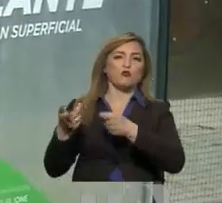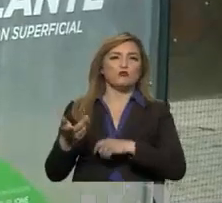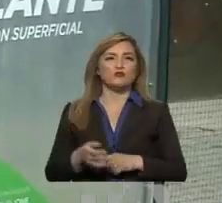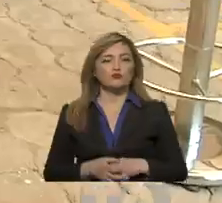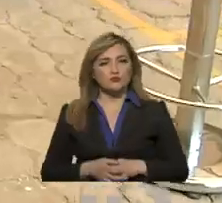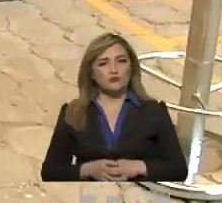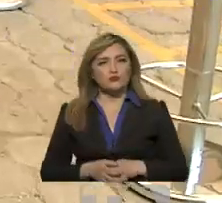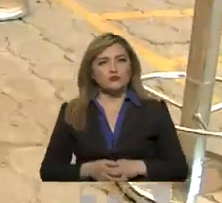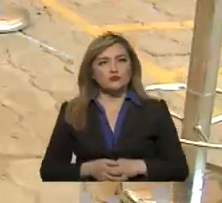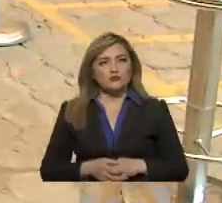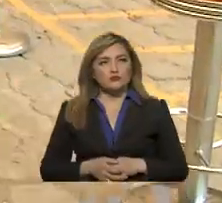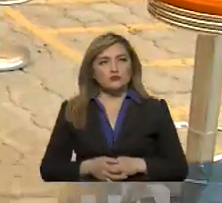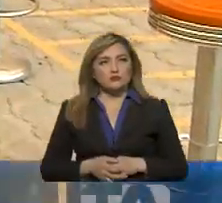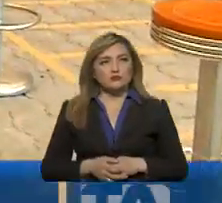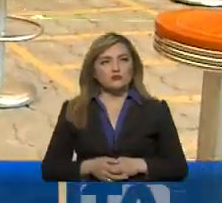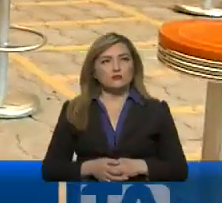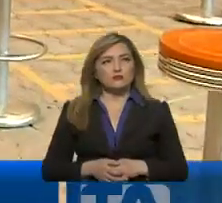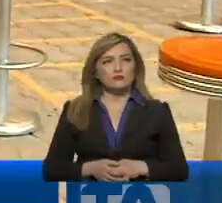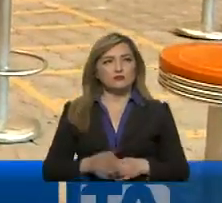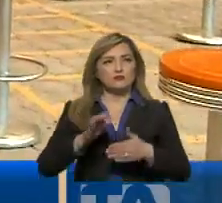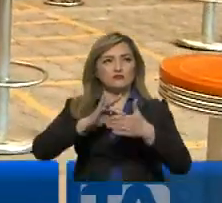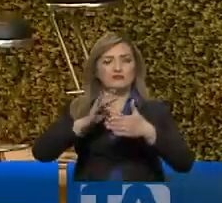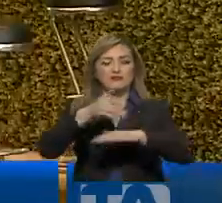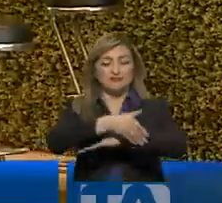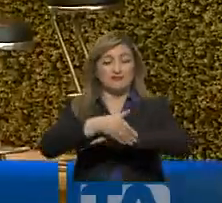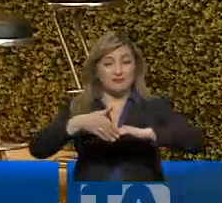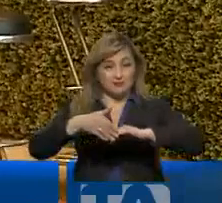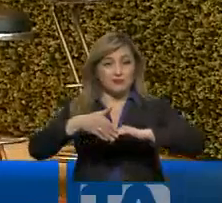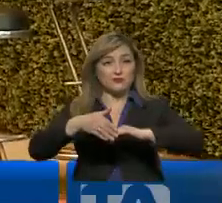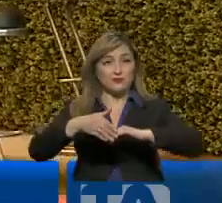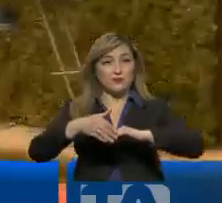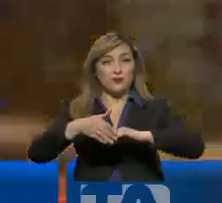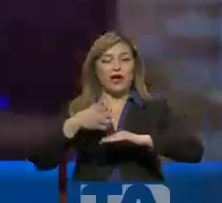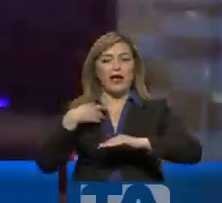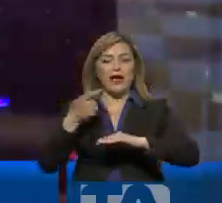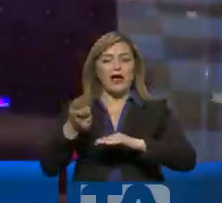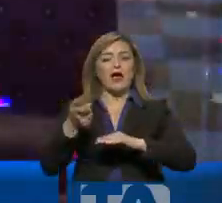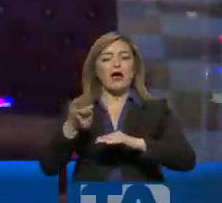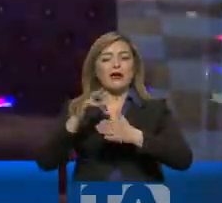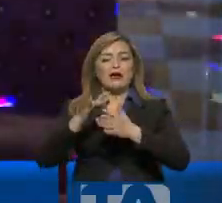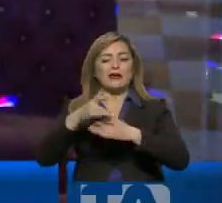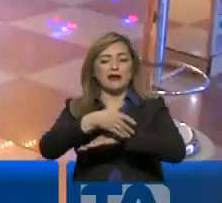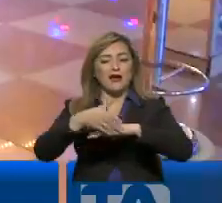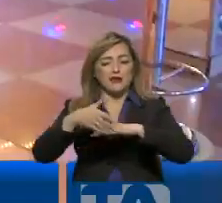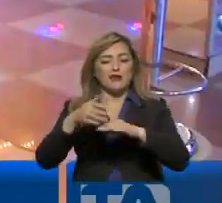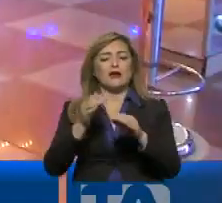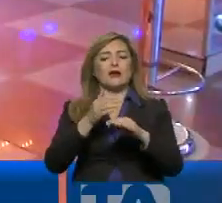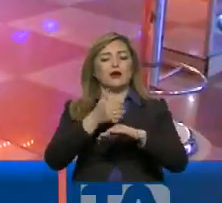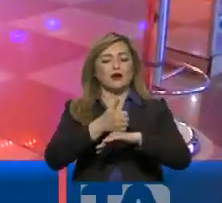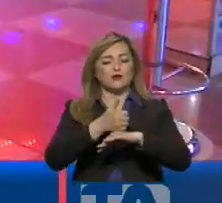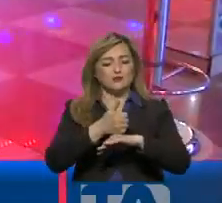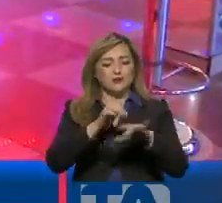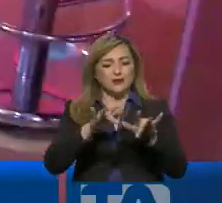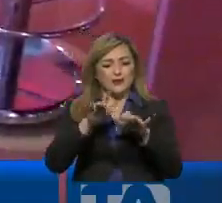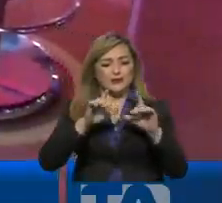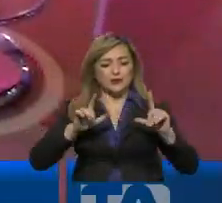Para evitar la clandestinidad, el peligro en las calles y la seguridad sanitaria, la Secretaría de Salud y otras instituciones autorizaron en